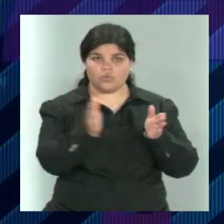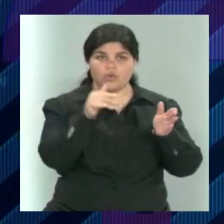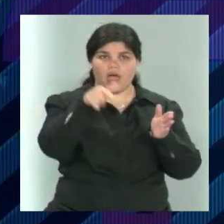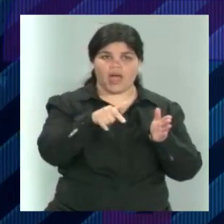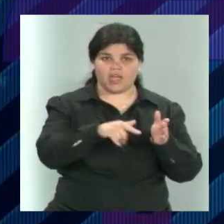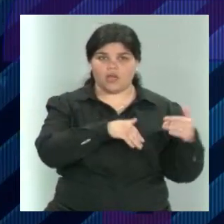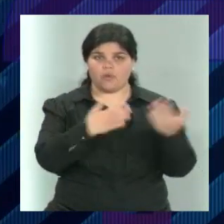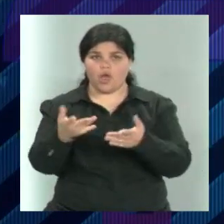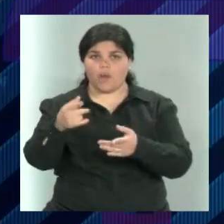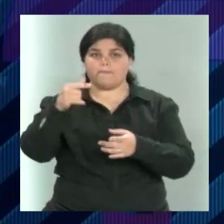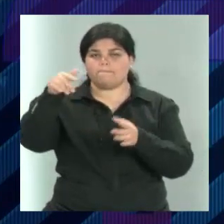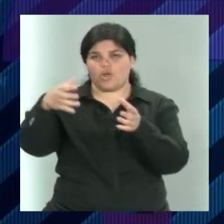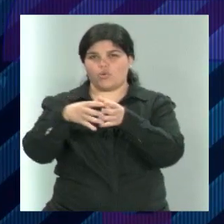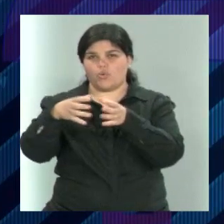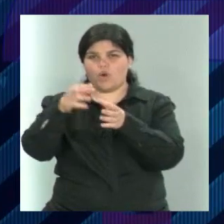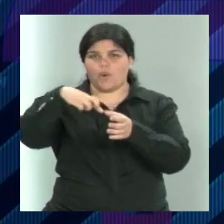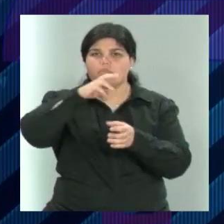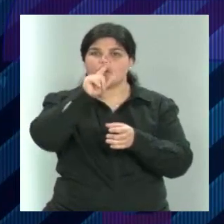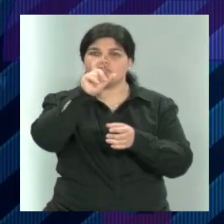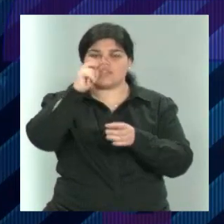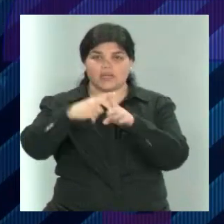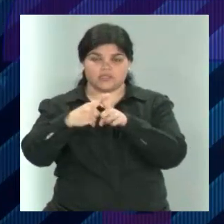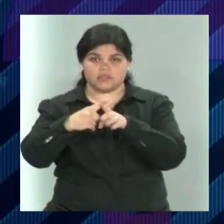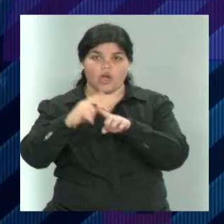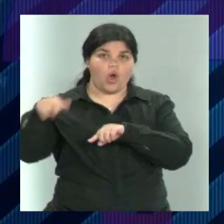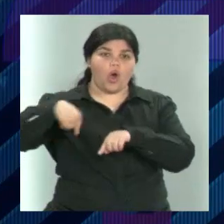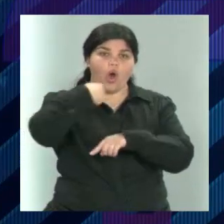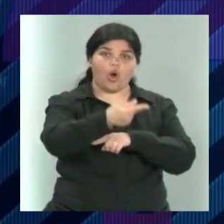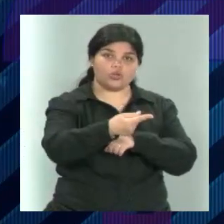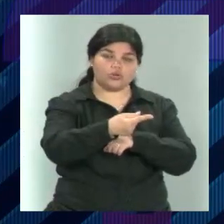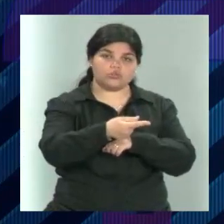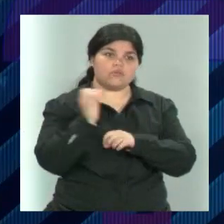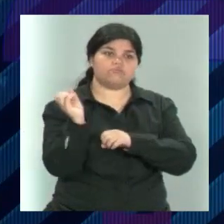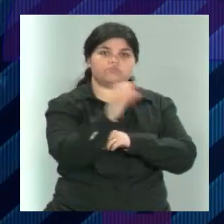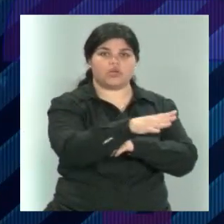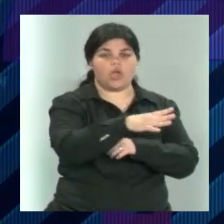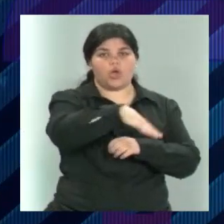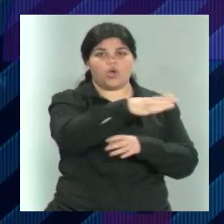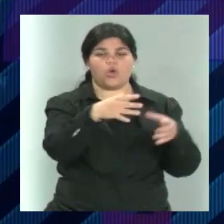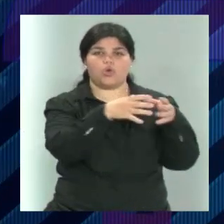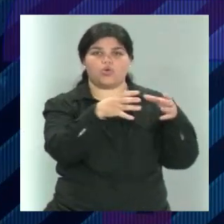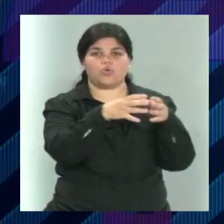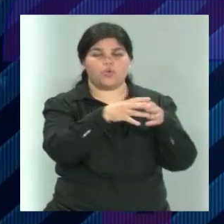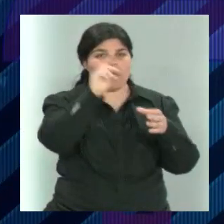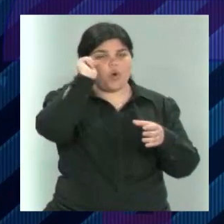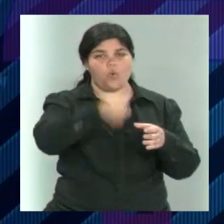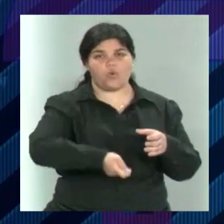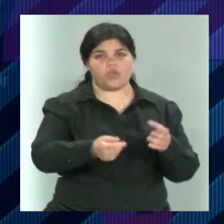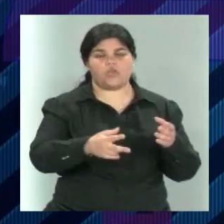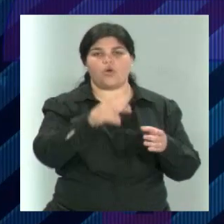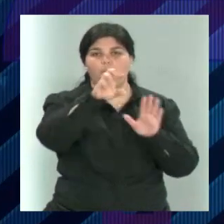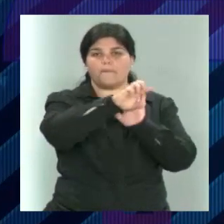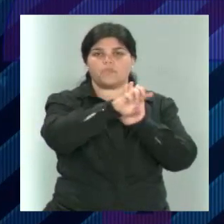Protex, mientras que las restantes fueron enviadas en copia tras haber dado intervención a una fuerza de seguridad o a los equipos jurídicos del Programa